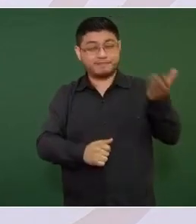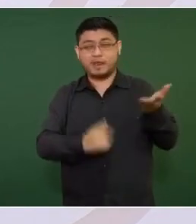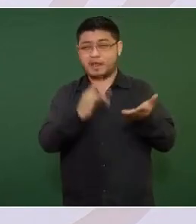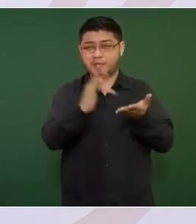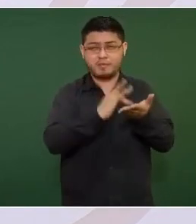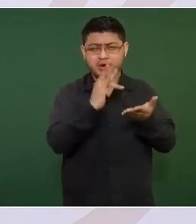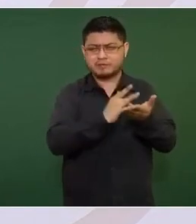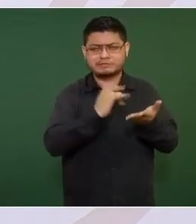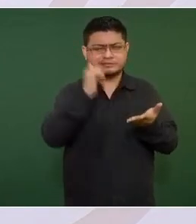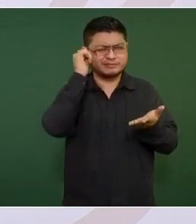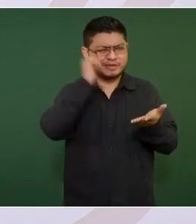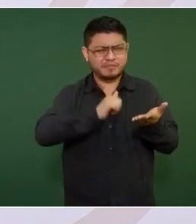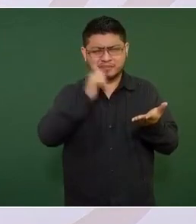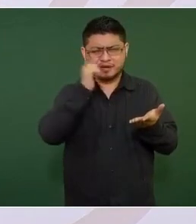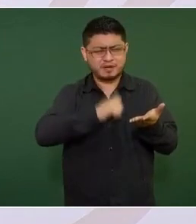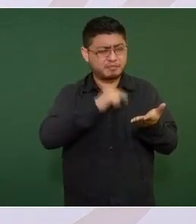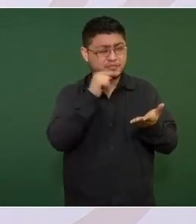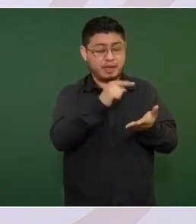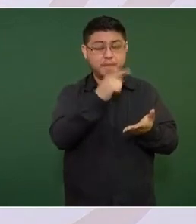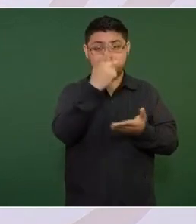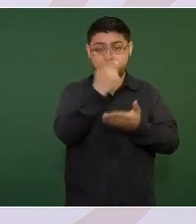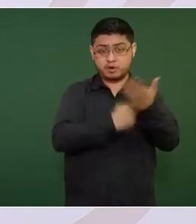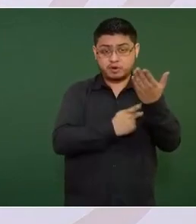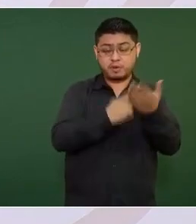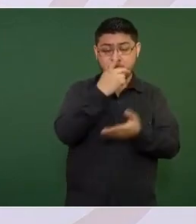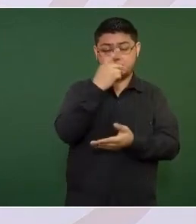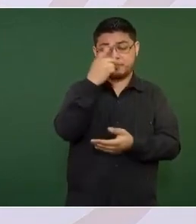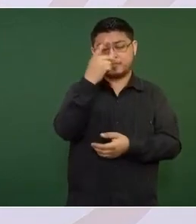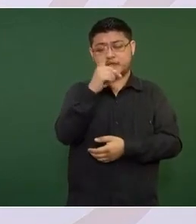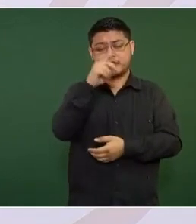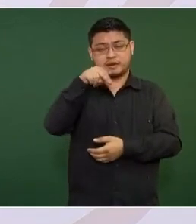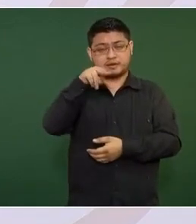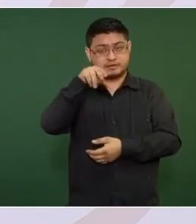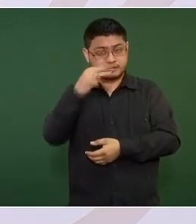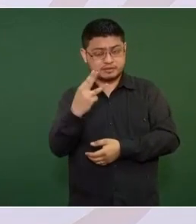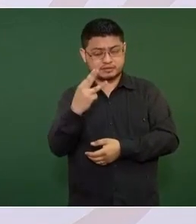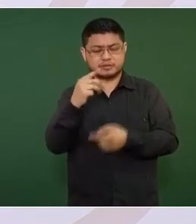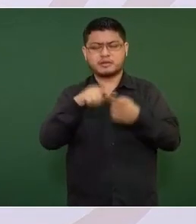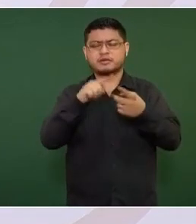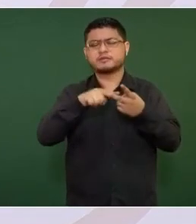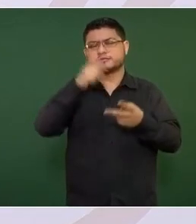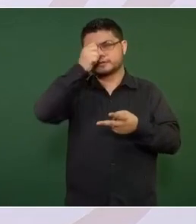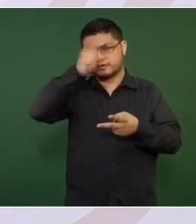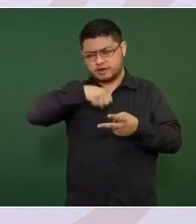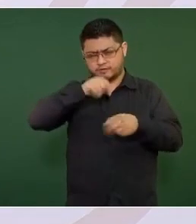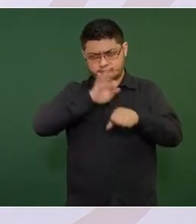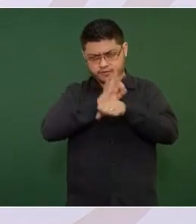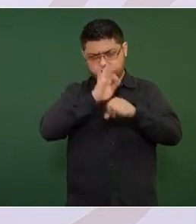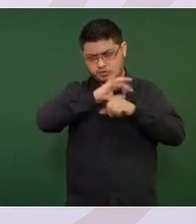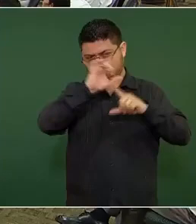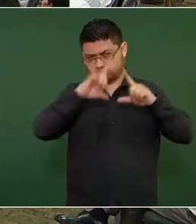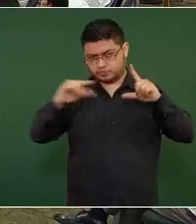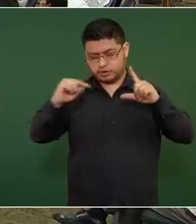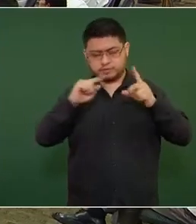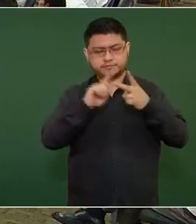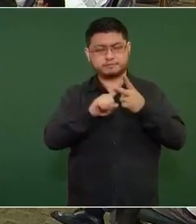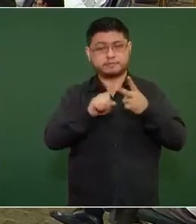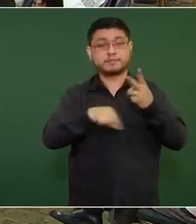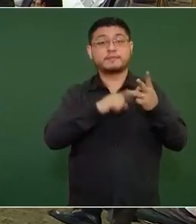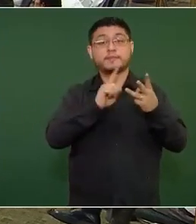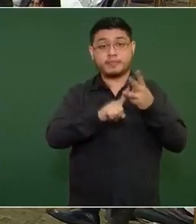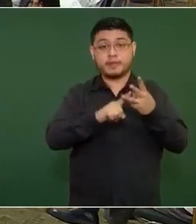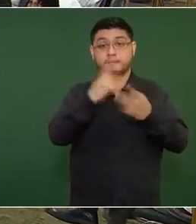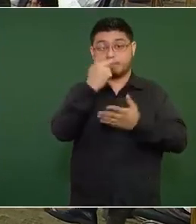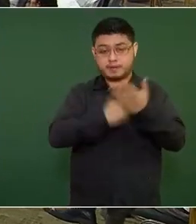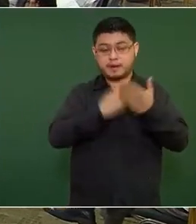recibido, tanto del Plan DN3 de la Secretaría de Defensa Nacional como del